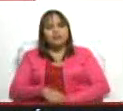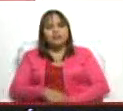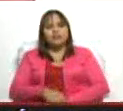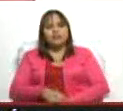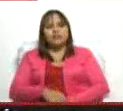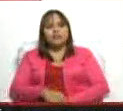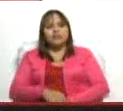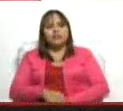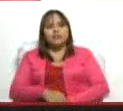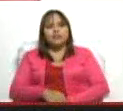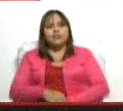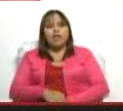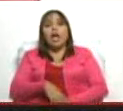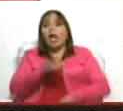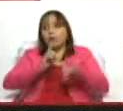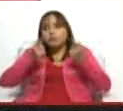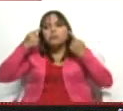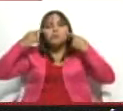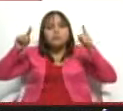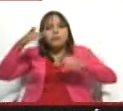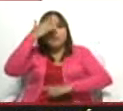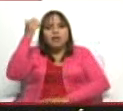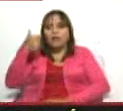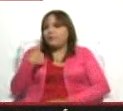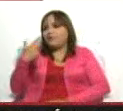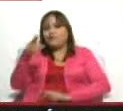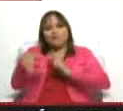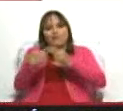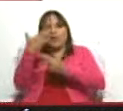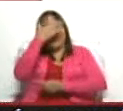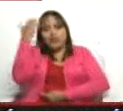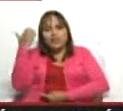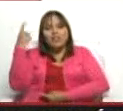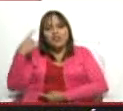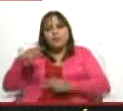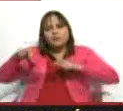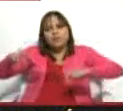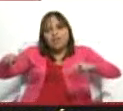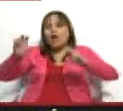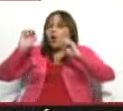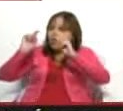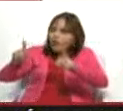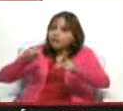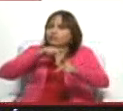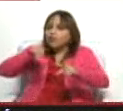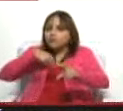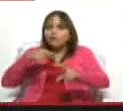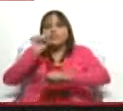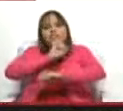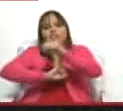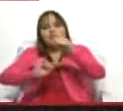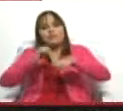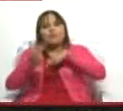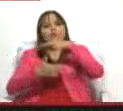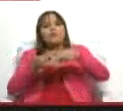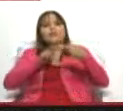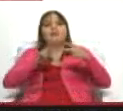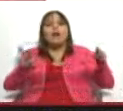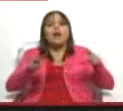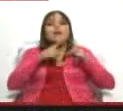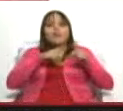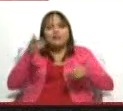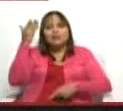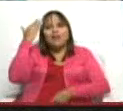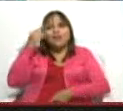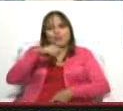A lo mejor a alguno se le olvida, a mí no. ¿Que nos tenemos que sentar? Sí, porque nosotros tenemos argumentos para defender la revolución en paz, pero sabemos quiénes